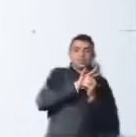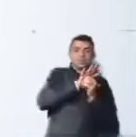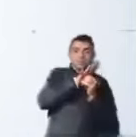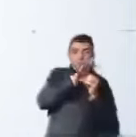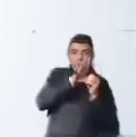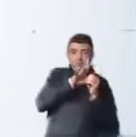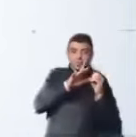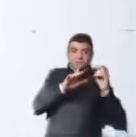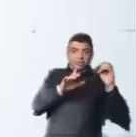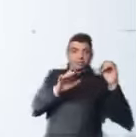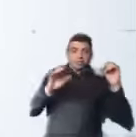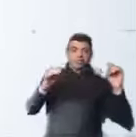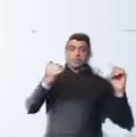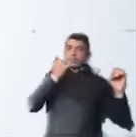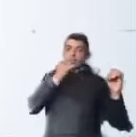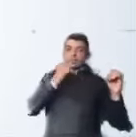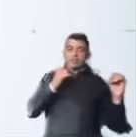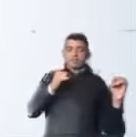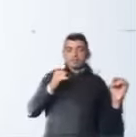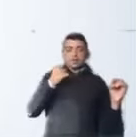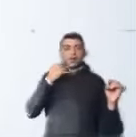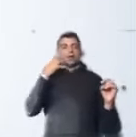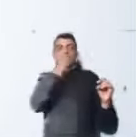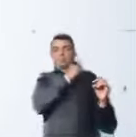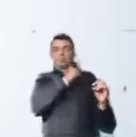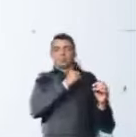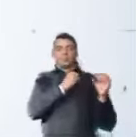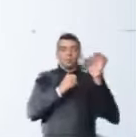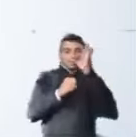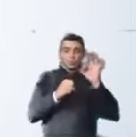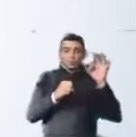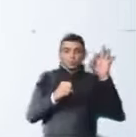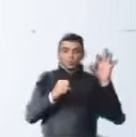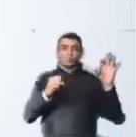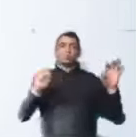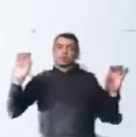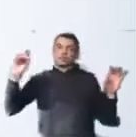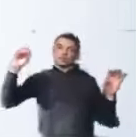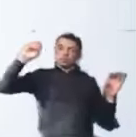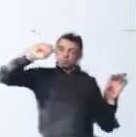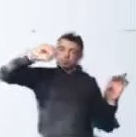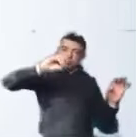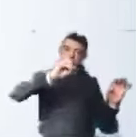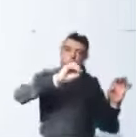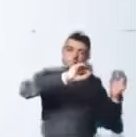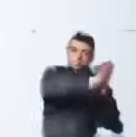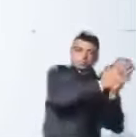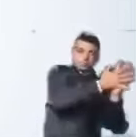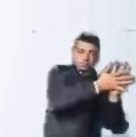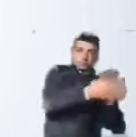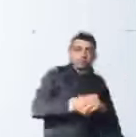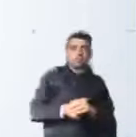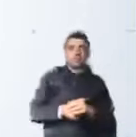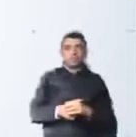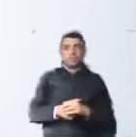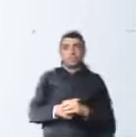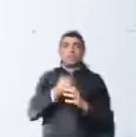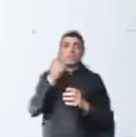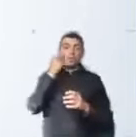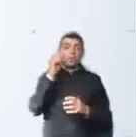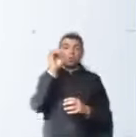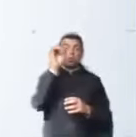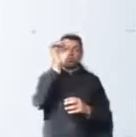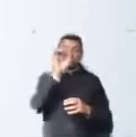a dar cuenta que ellos se encuentran adentro y van a ir a destruirlas. Ahora, los virus también pueden ser eliminados a través